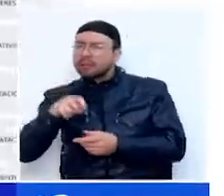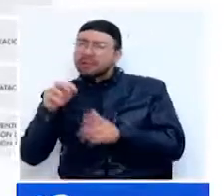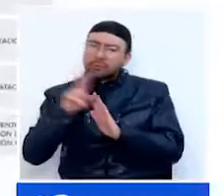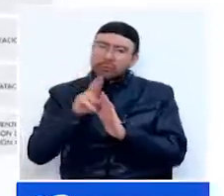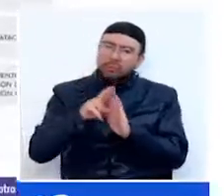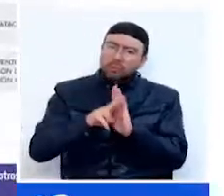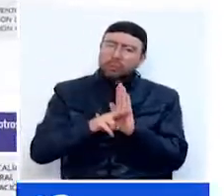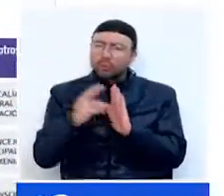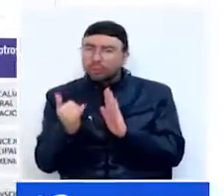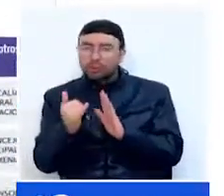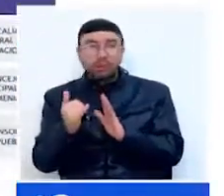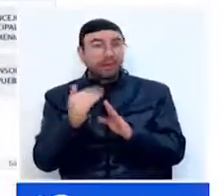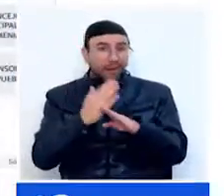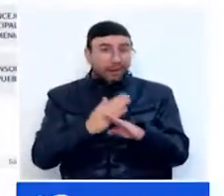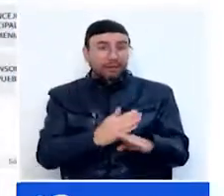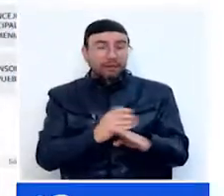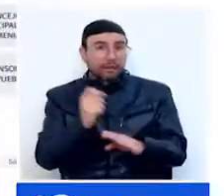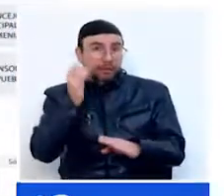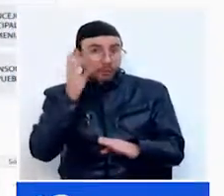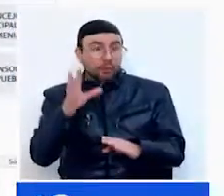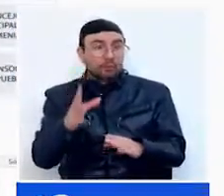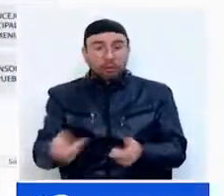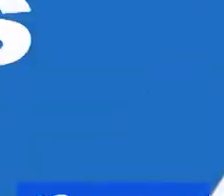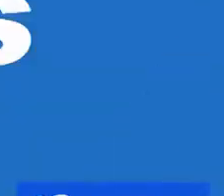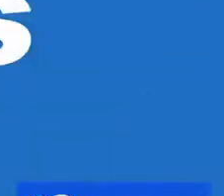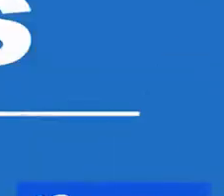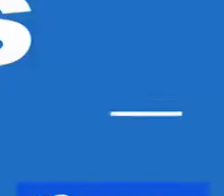esenciales y así evitar que las peticiones sean devueltas.